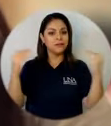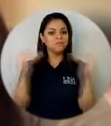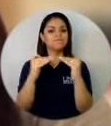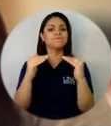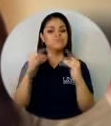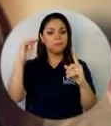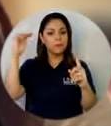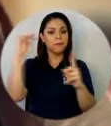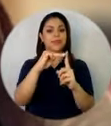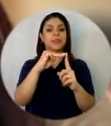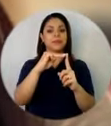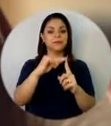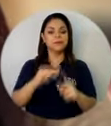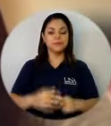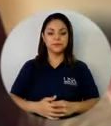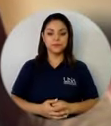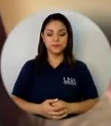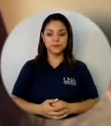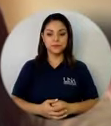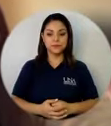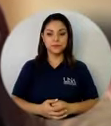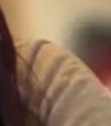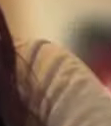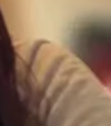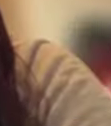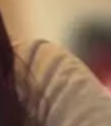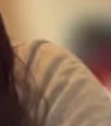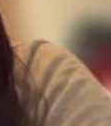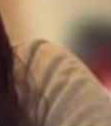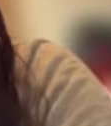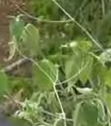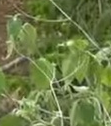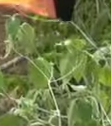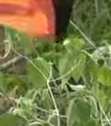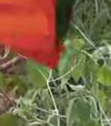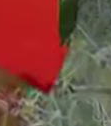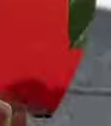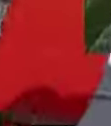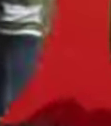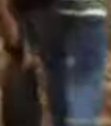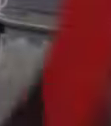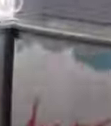llegar a esa meta que es la igualdad plena.